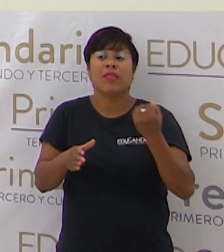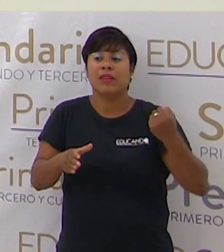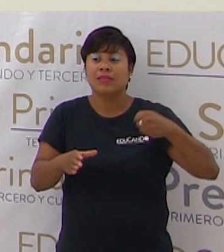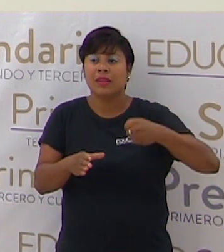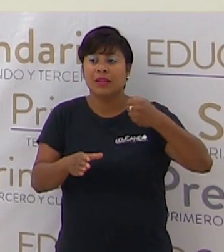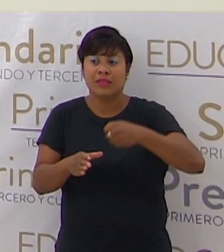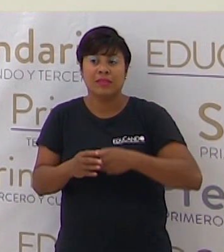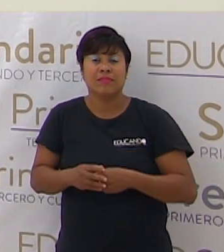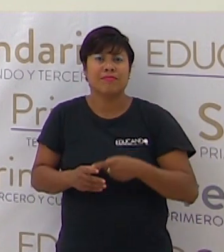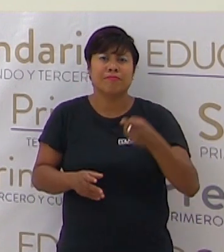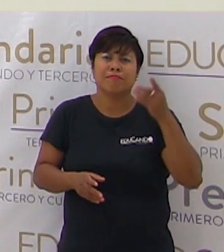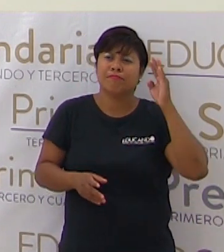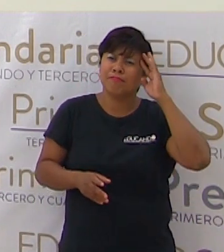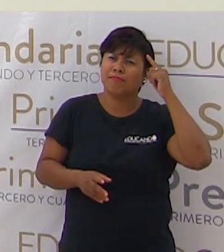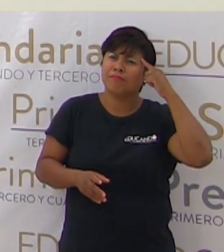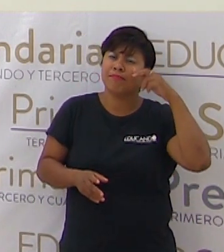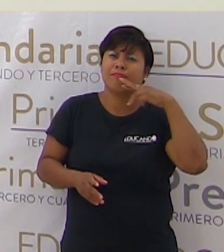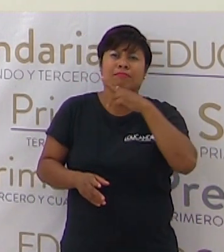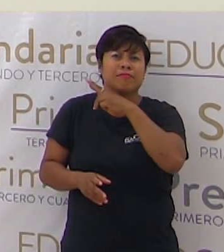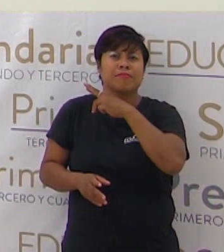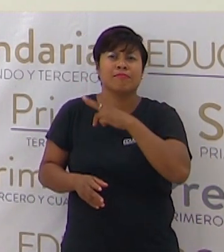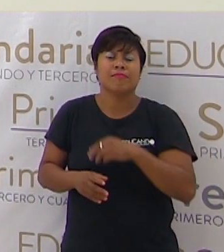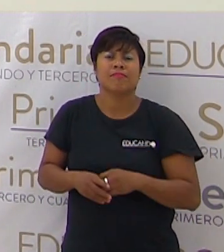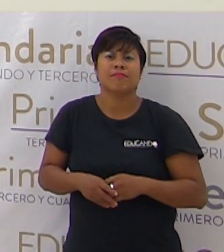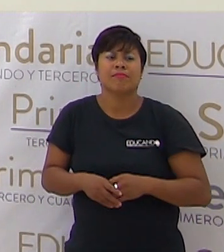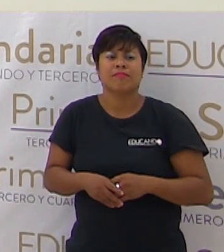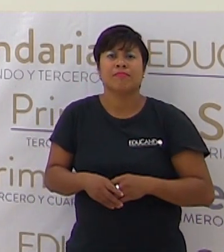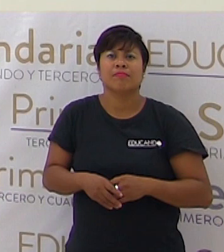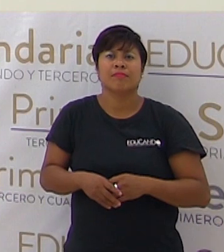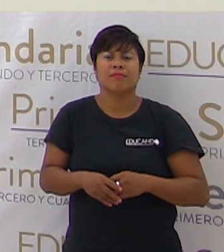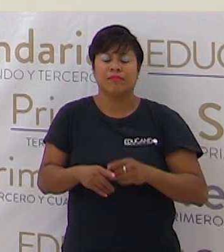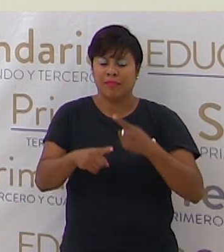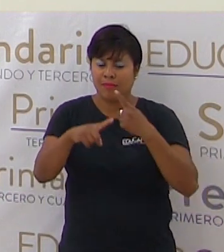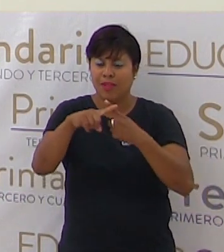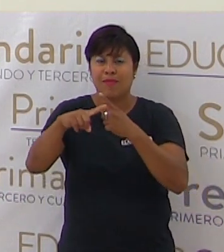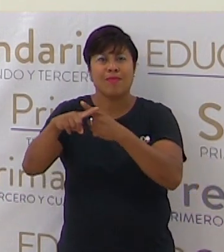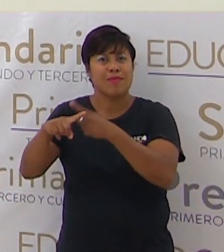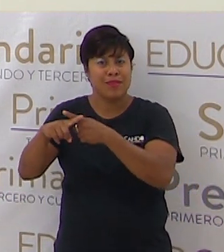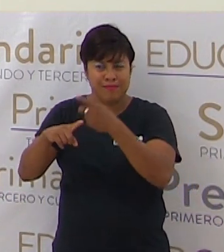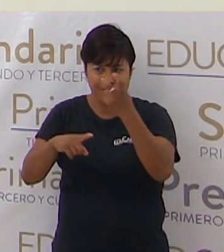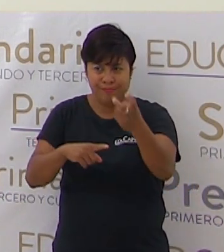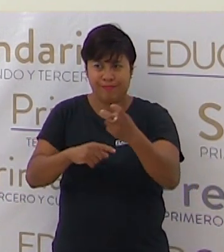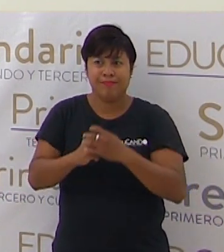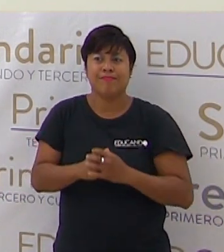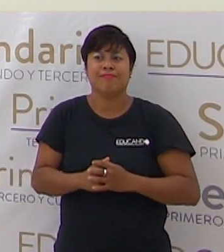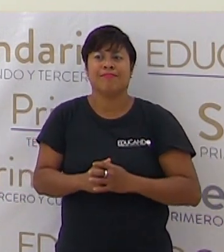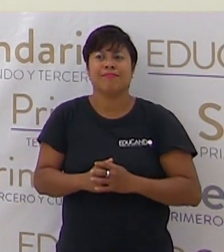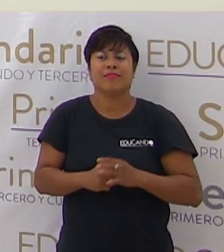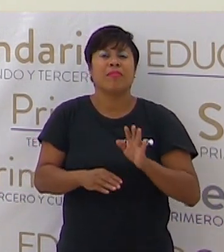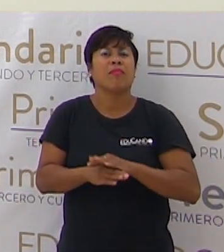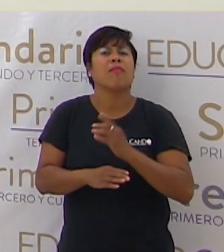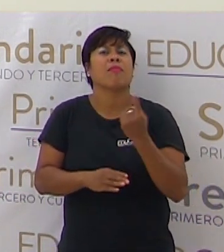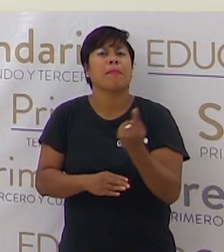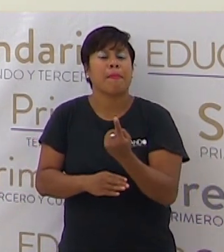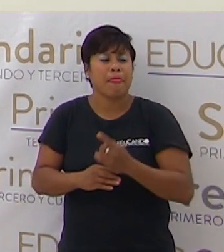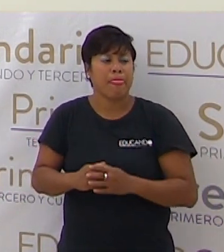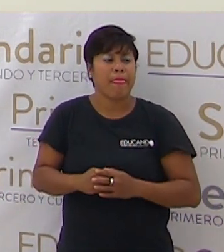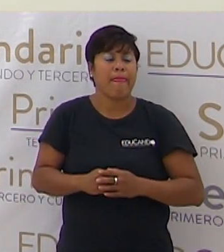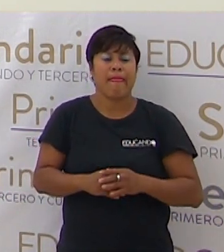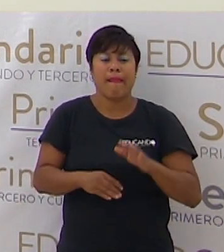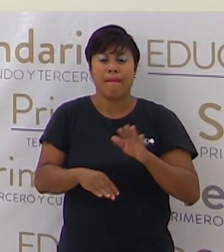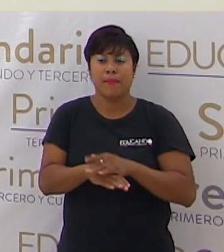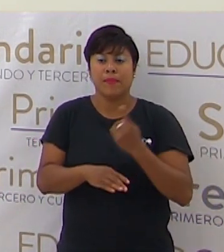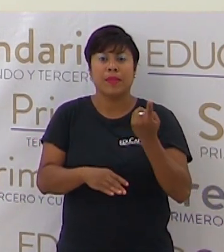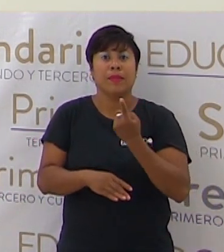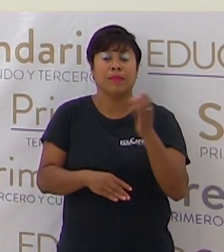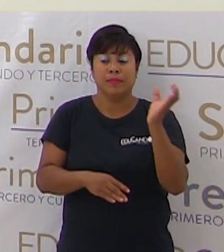¿Qué se te viene a la mente rápidamente? Una multiplicación, ¿verdad? ¿Por qué? Porque